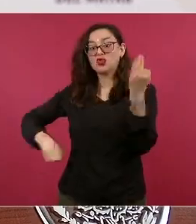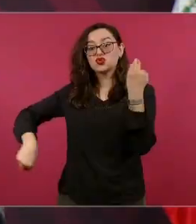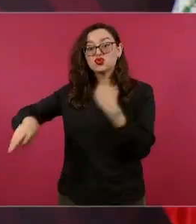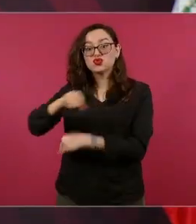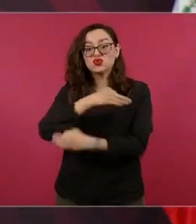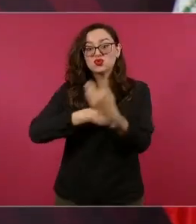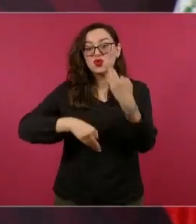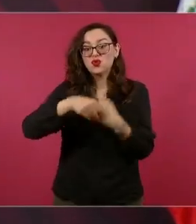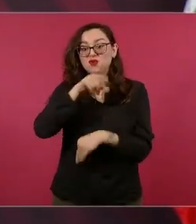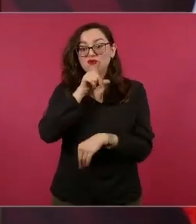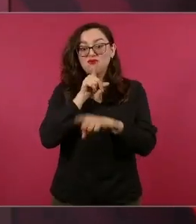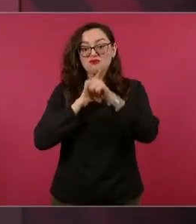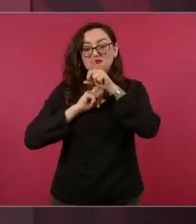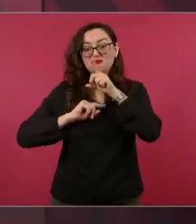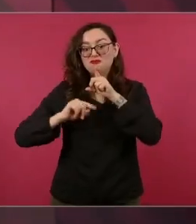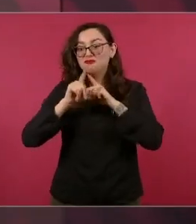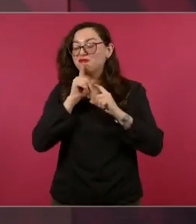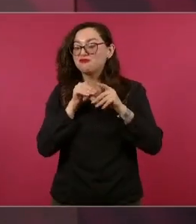Por eso se